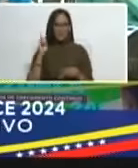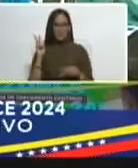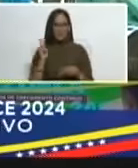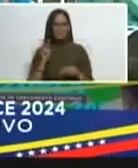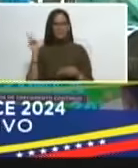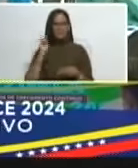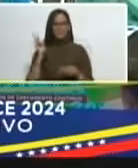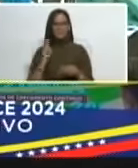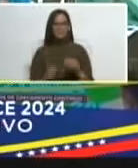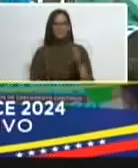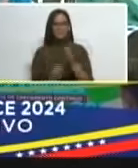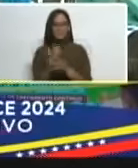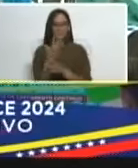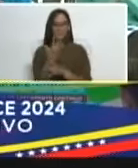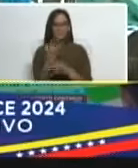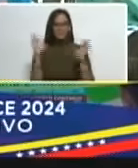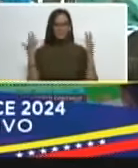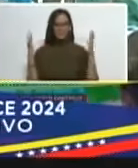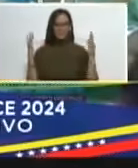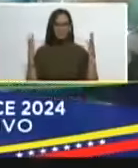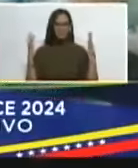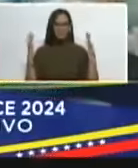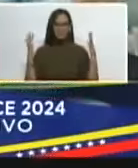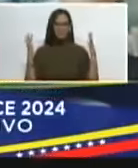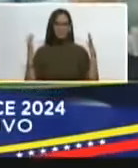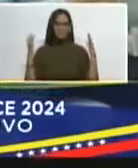Venezuela renace.